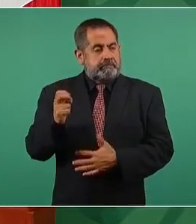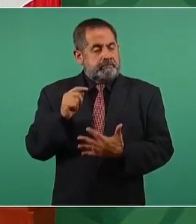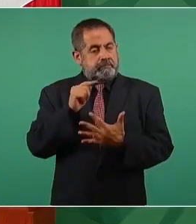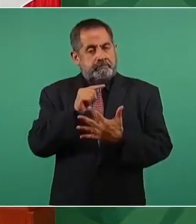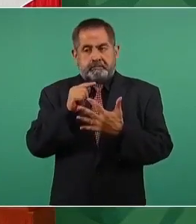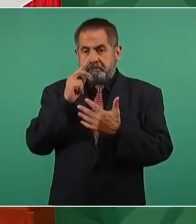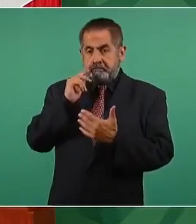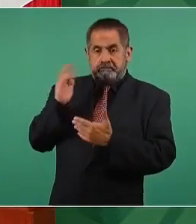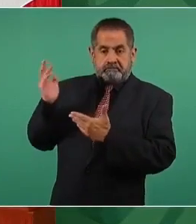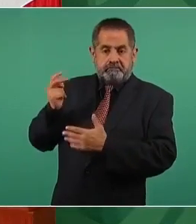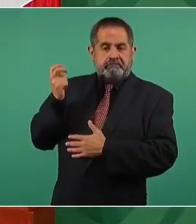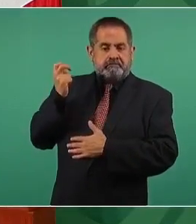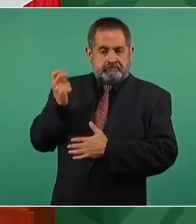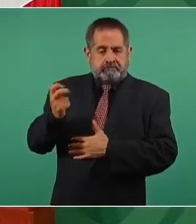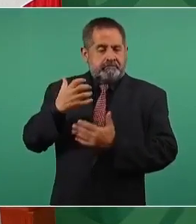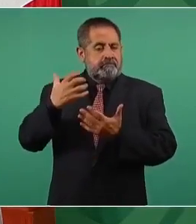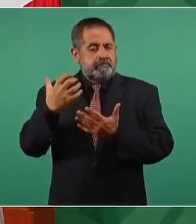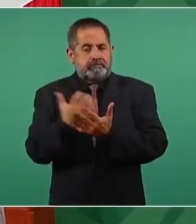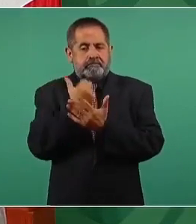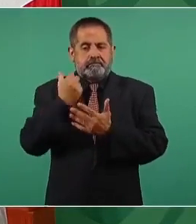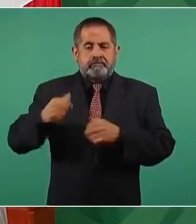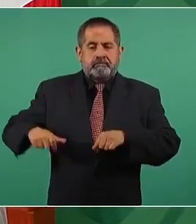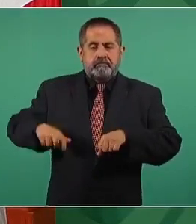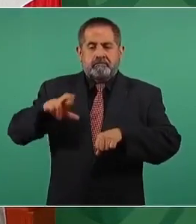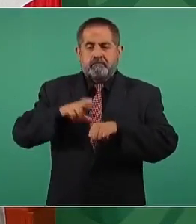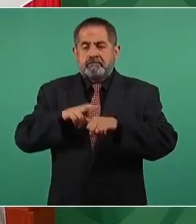quedaron las gobernaturas.